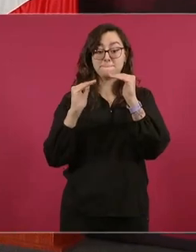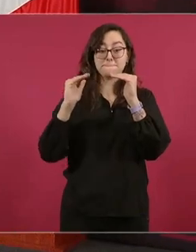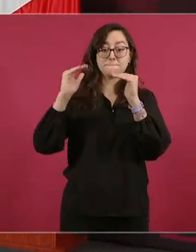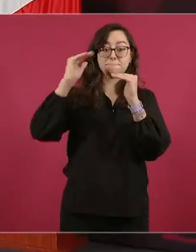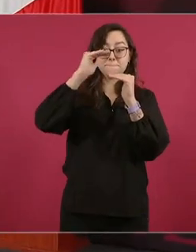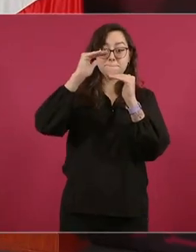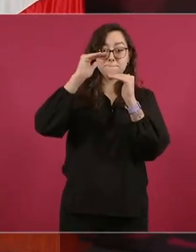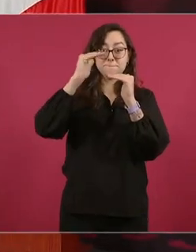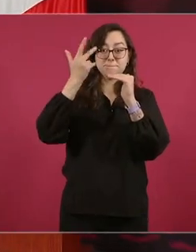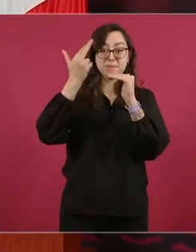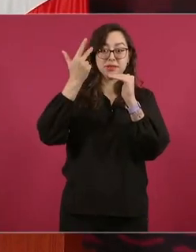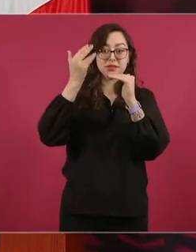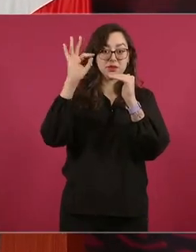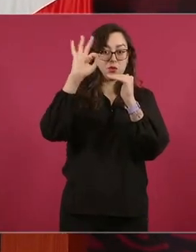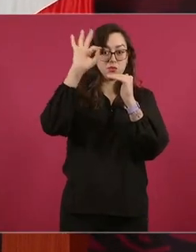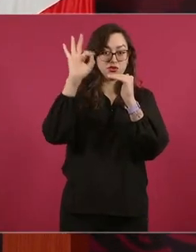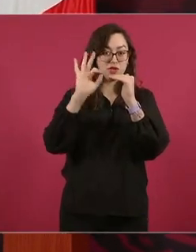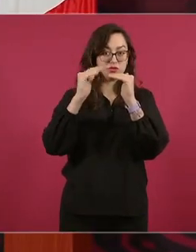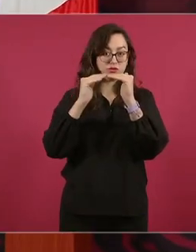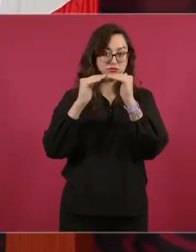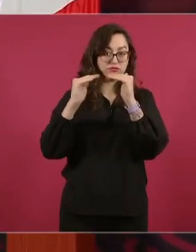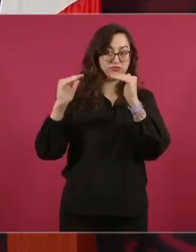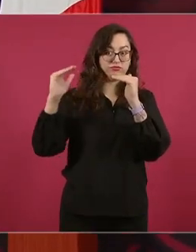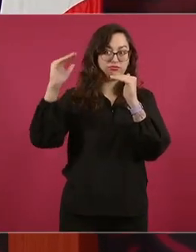vamos a pensar de que